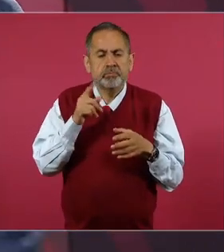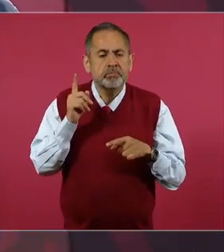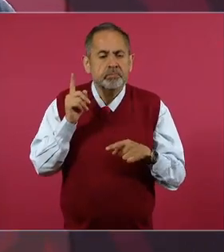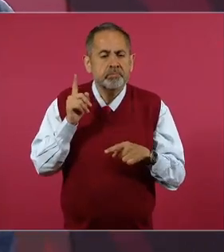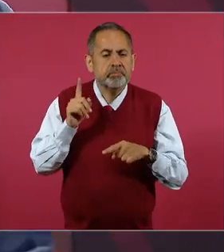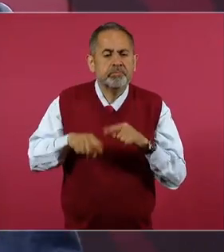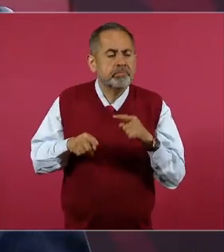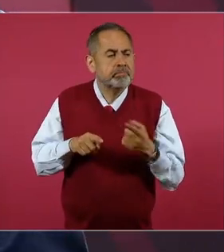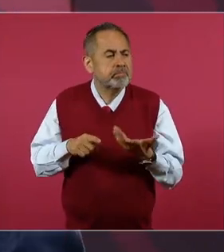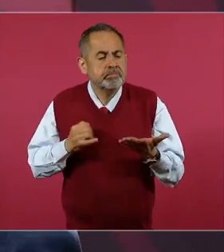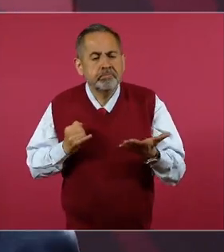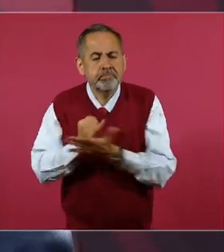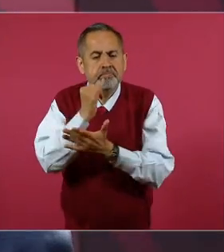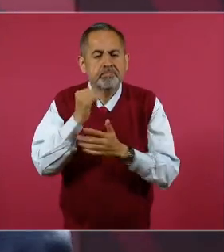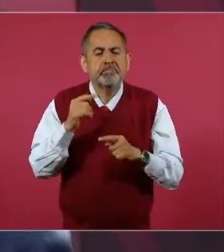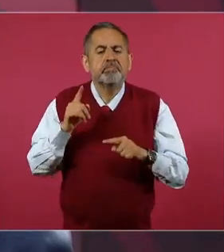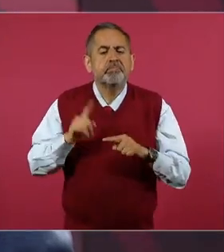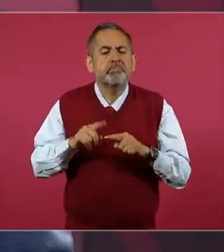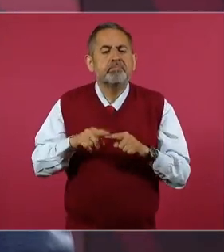decidir,